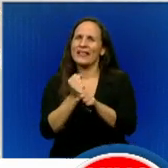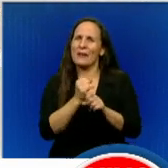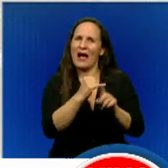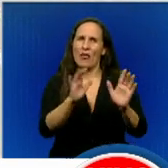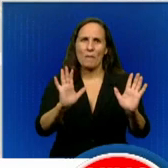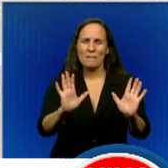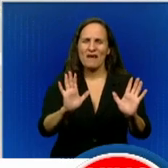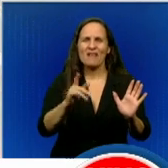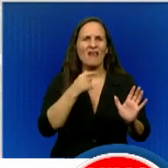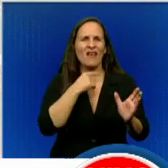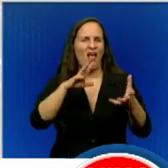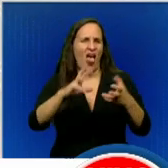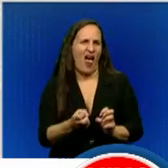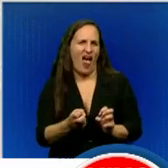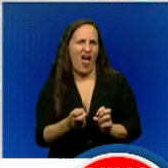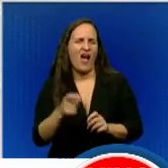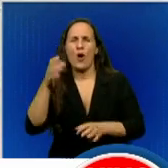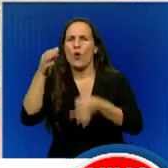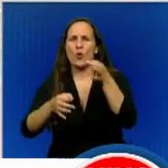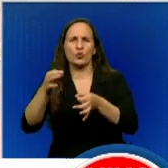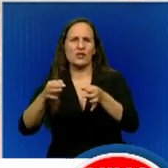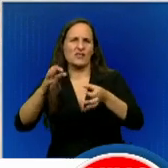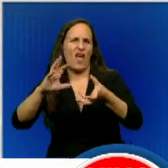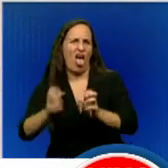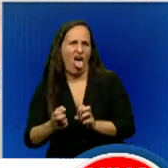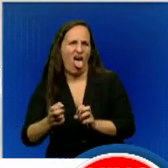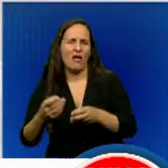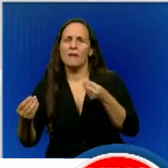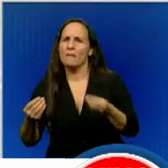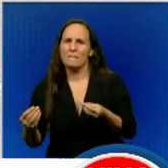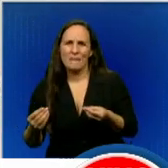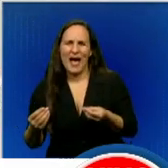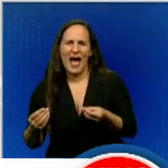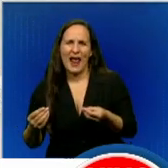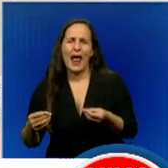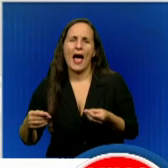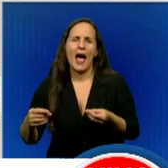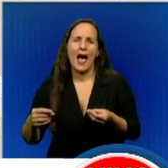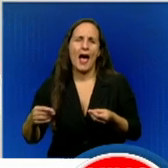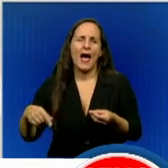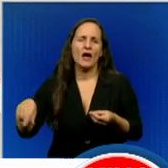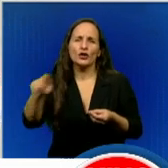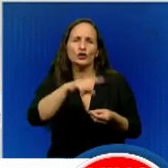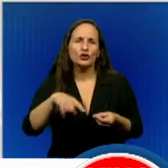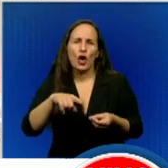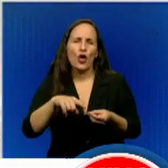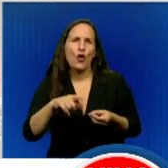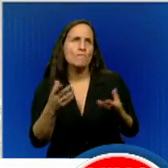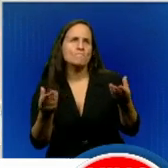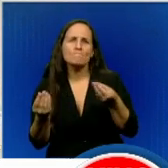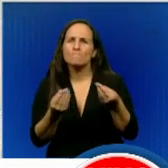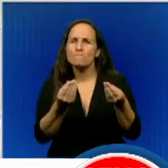instituciones destruir la justicia para que para tenernos a todos de la mano comiendo de su mano con miedo